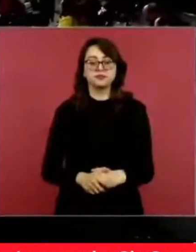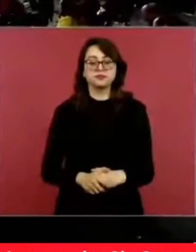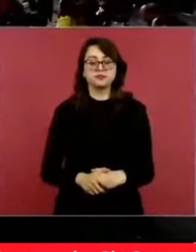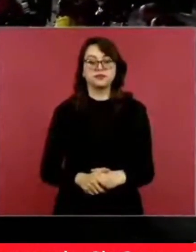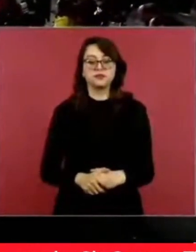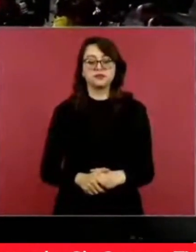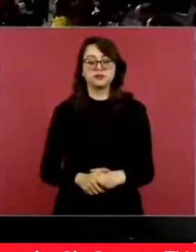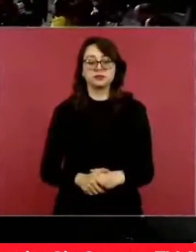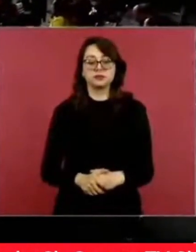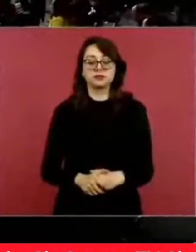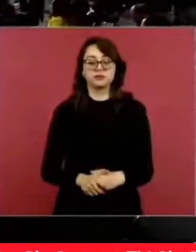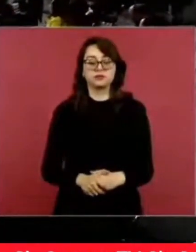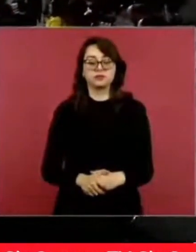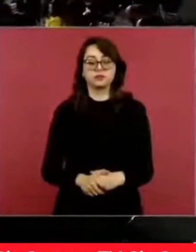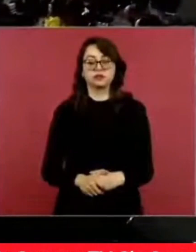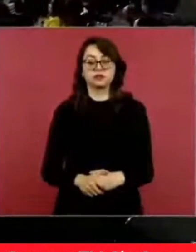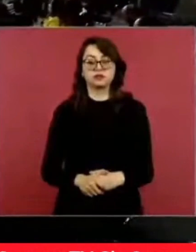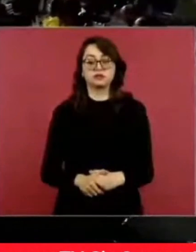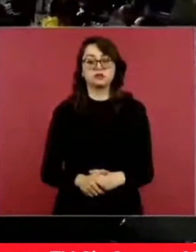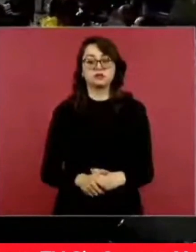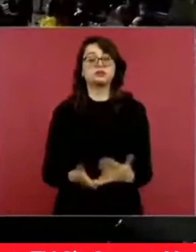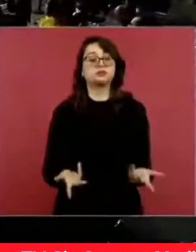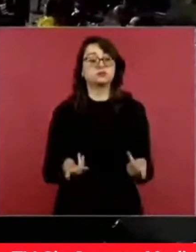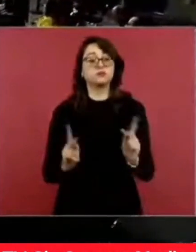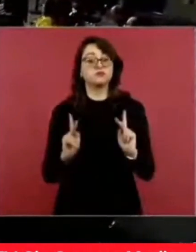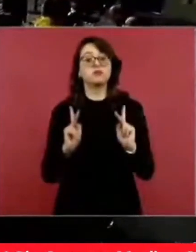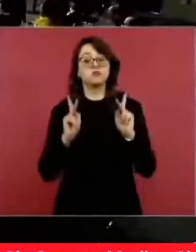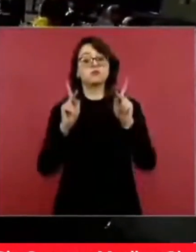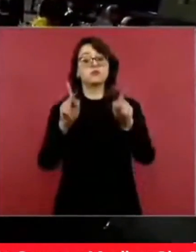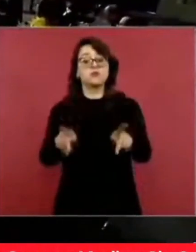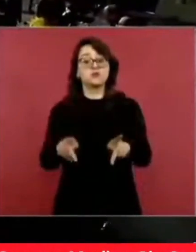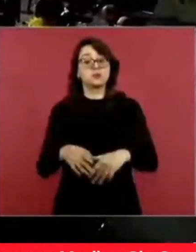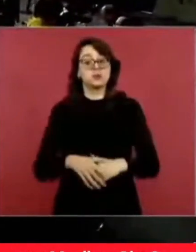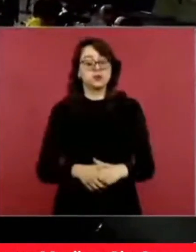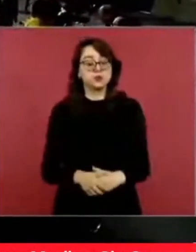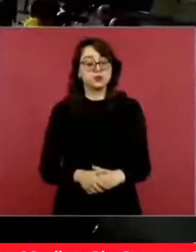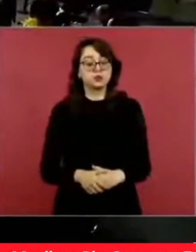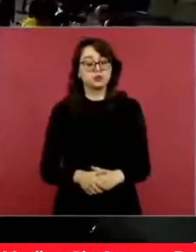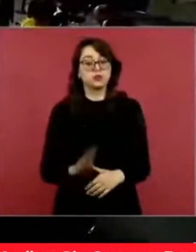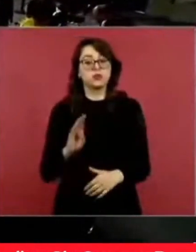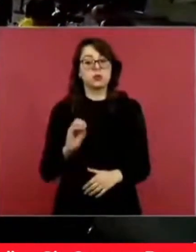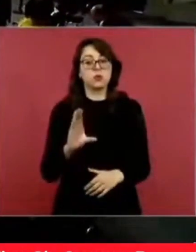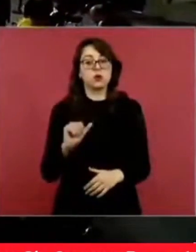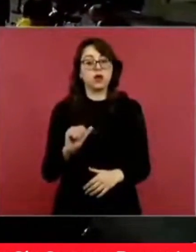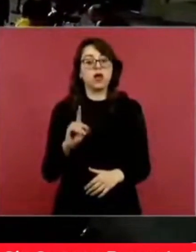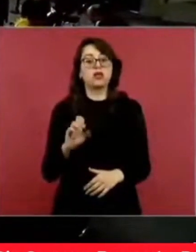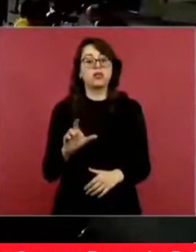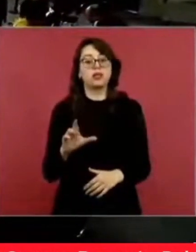Lo de el puente de Boca del Cerro, ¿cómo va?